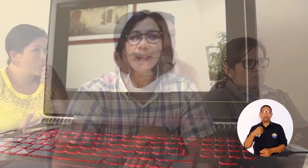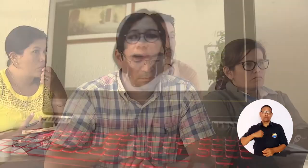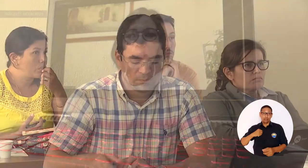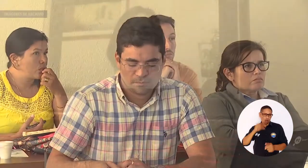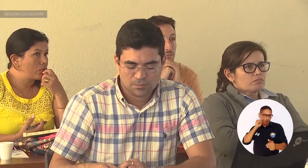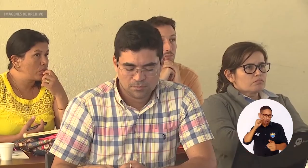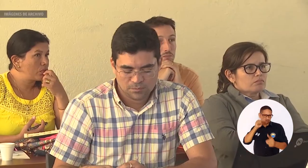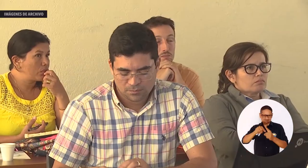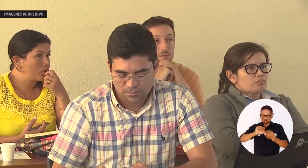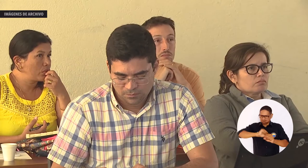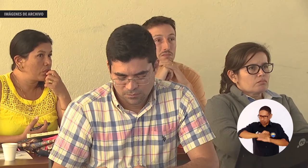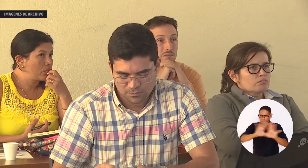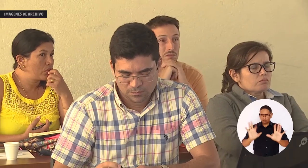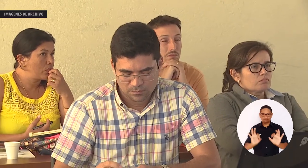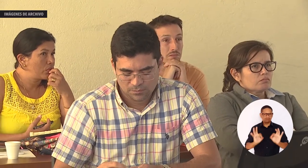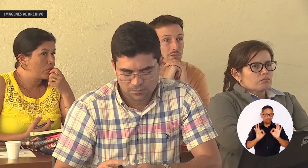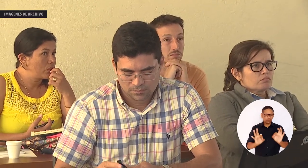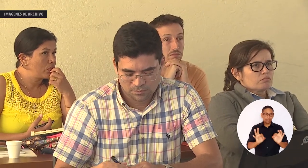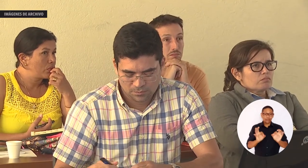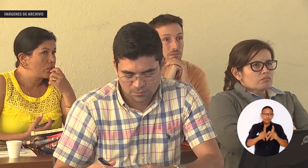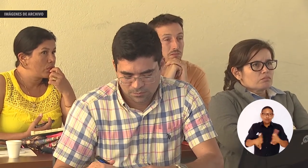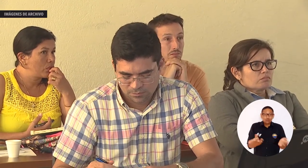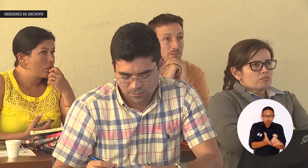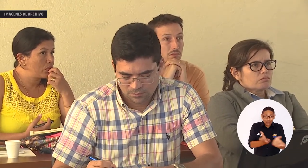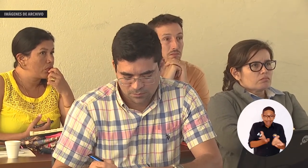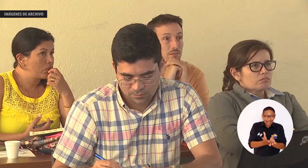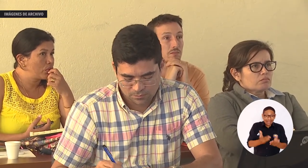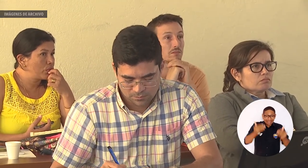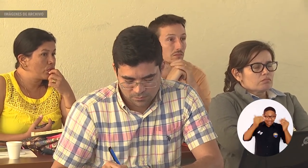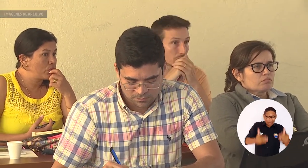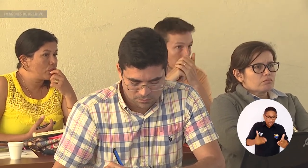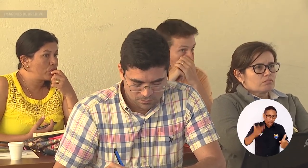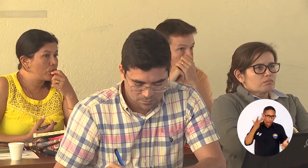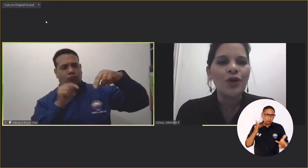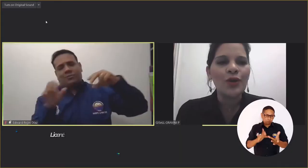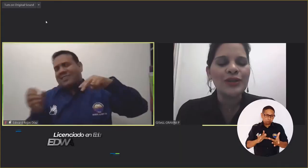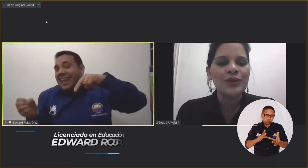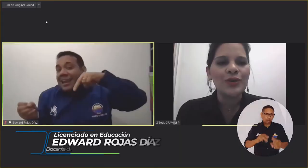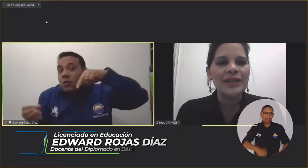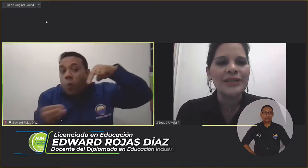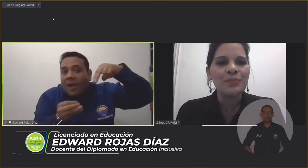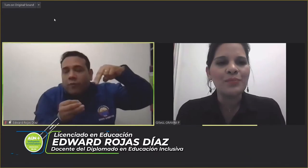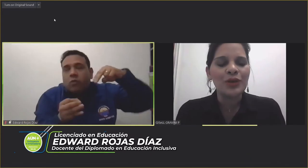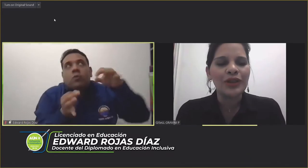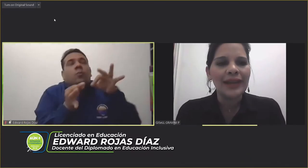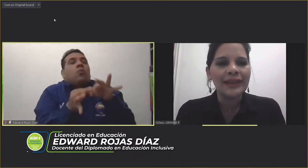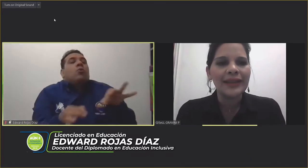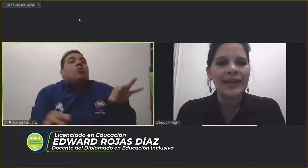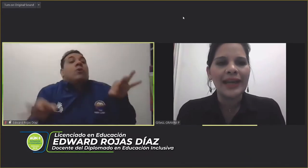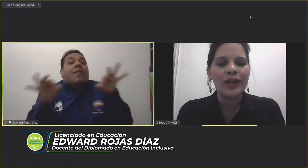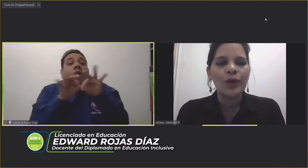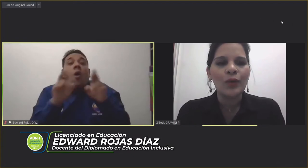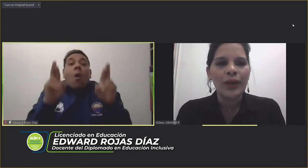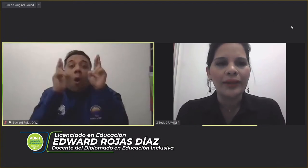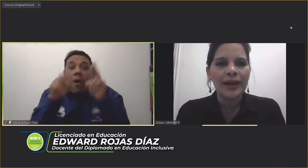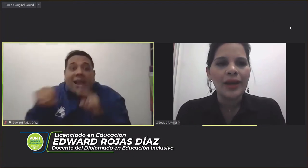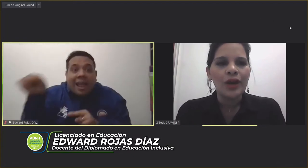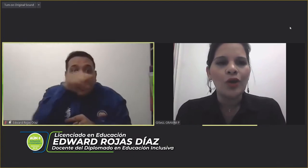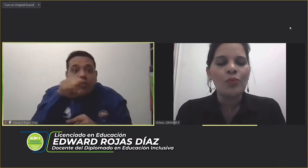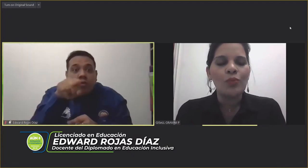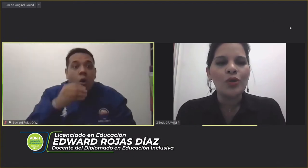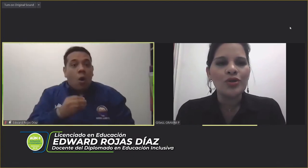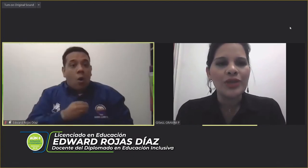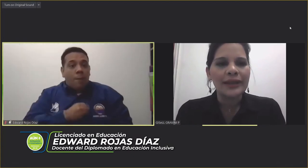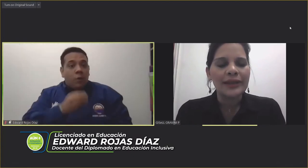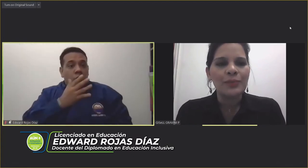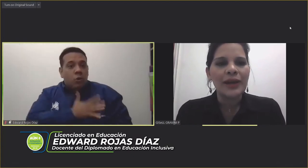específico a la atención a escolares con estas condiciones. Todo esto es importante tenerlo en cuenta